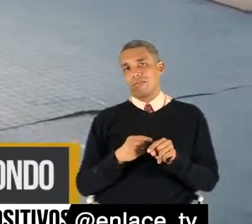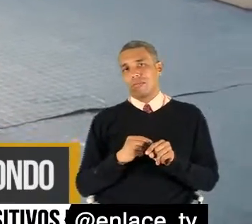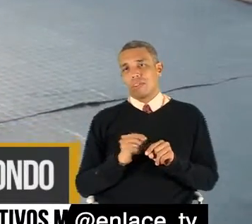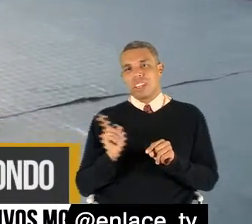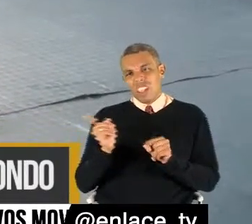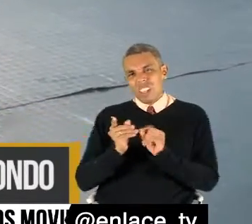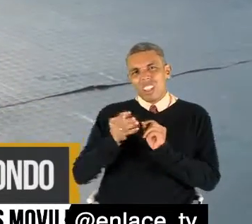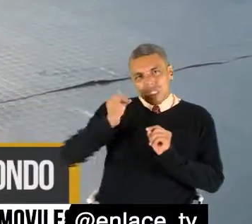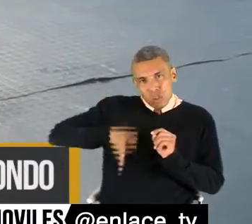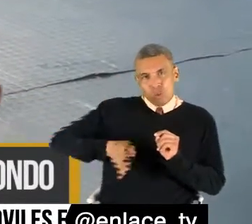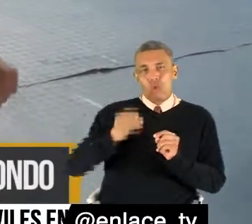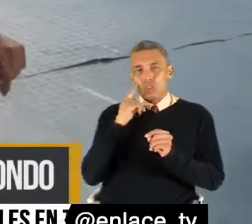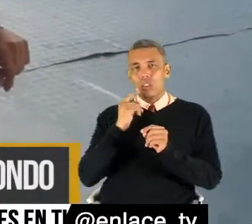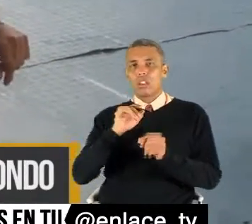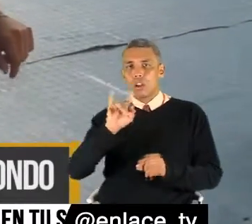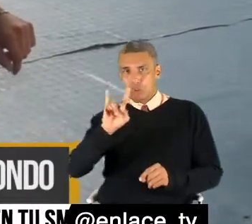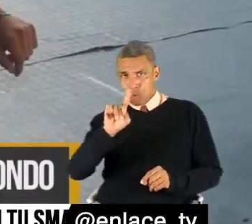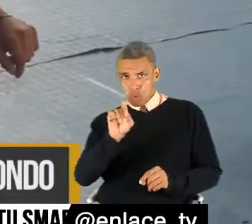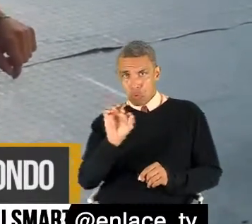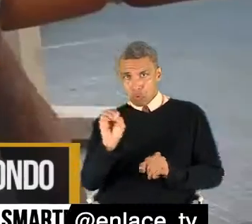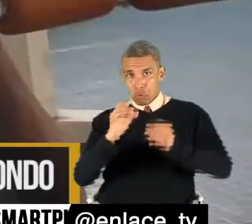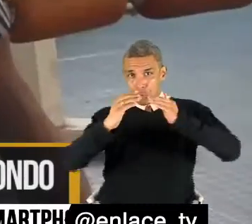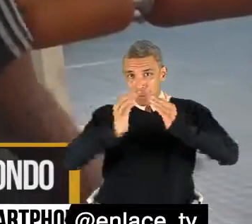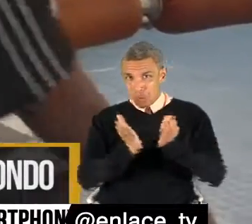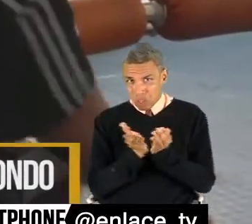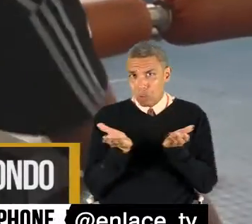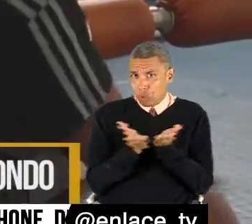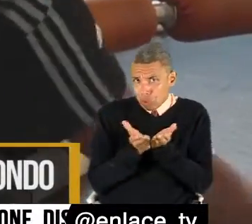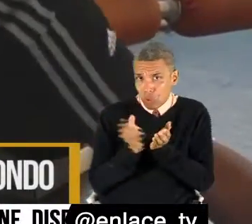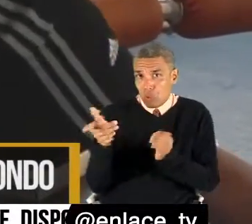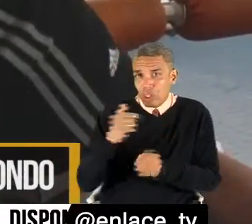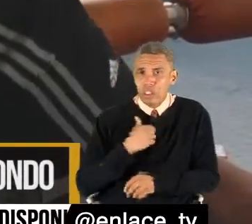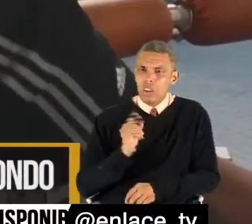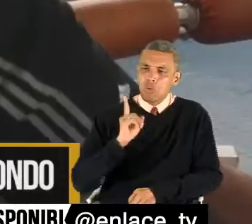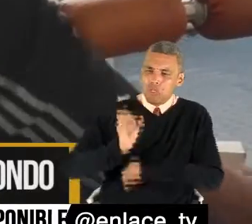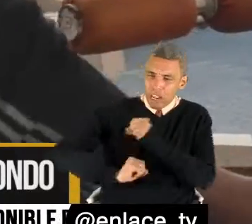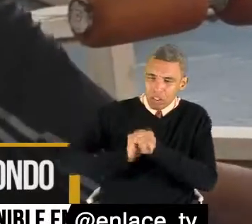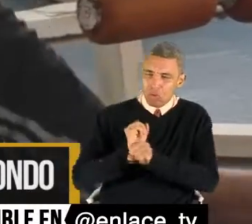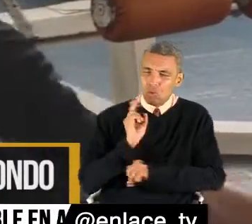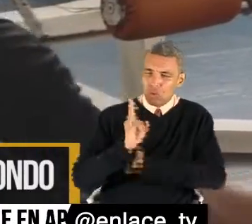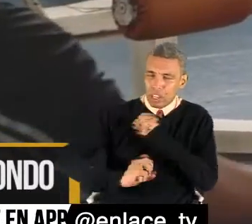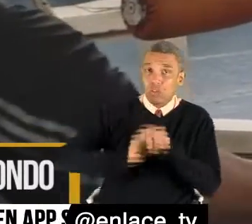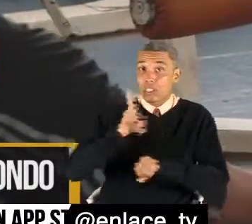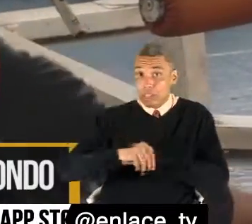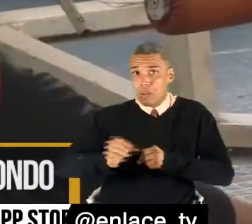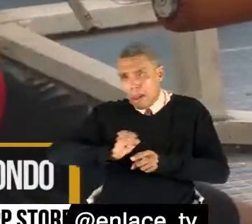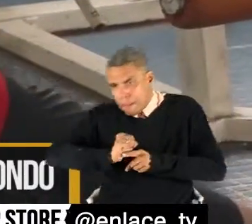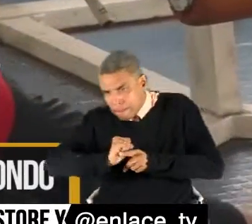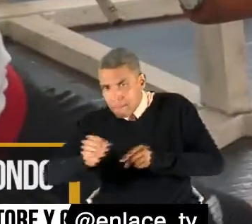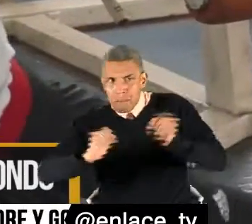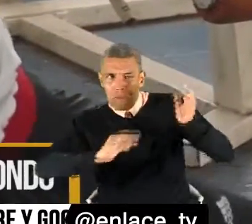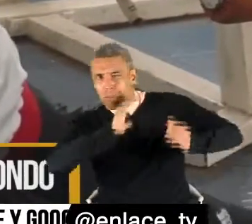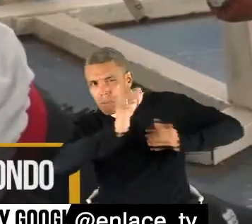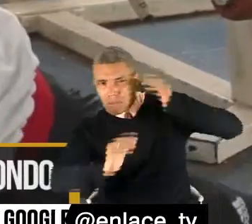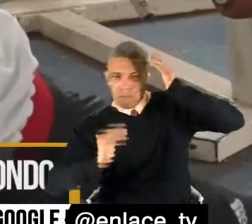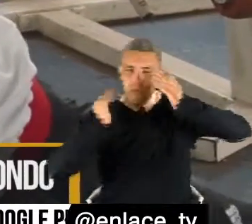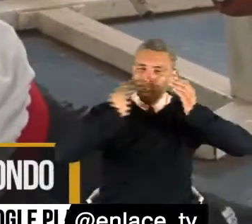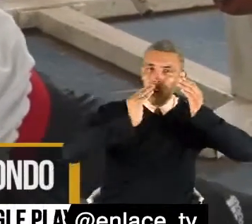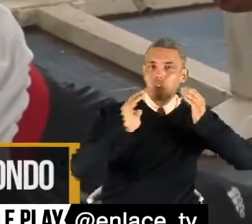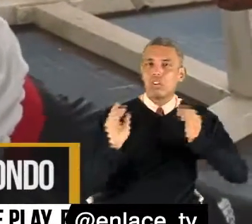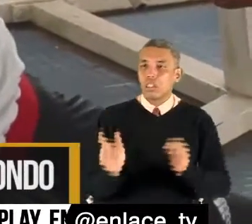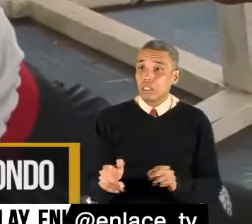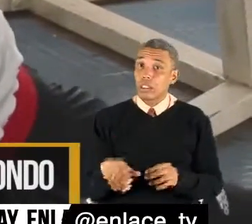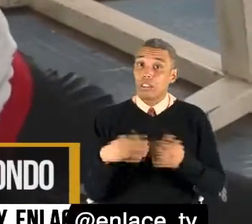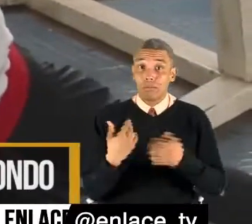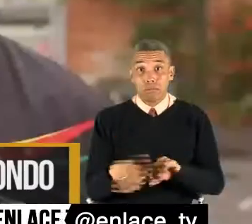institución educativa USO y realiza sus entrenamientos desde hace más de 3 años. Con esta convocatoria, el seleccionado patrio ratifica su entrega, disciplina